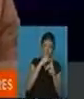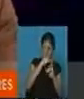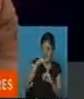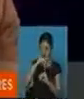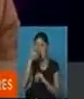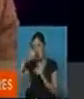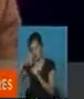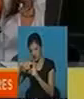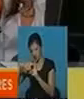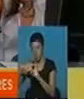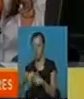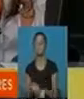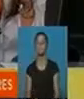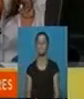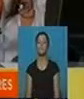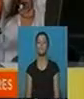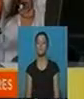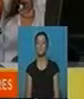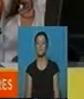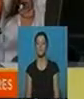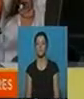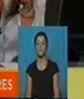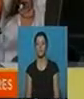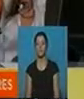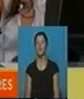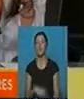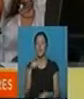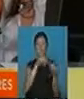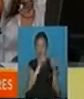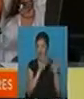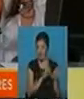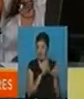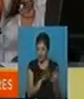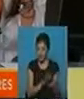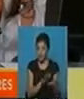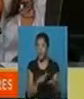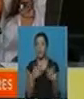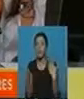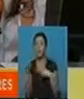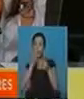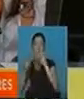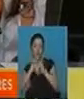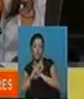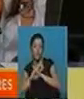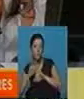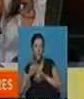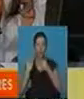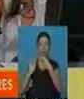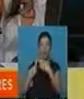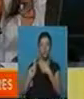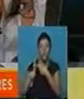un mundo ahí en el cual este tipo de personas pueden abrevar, pueden informarse, pueden establecer